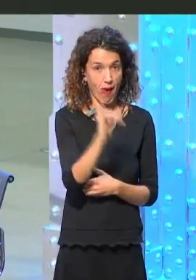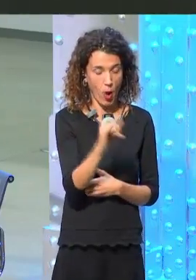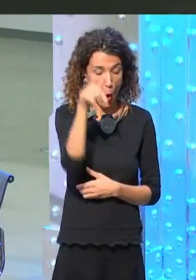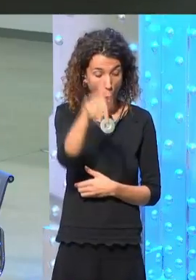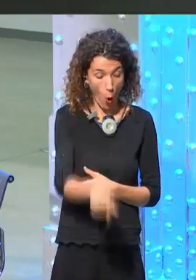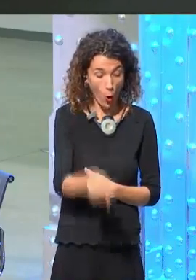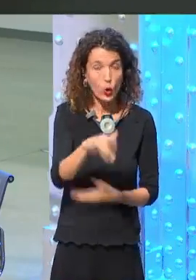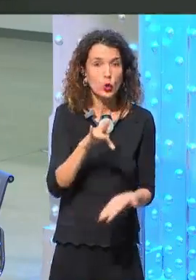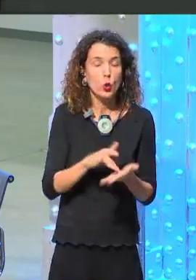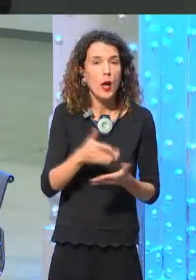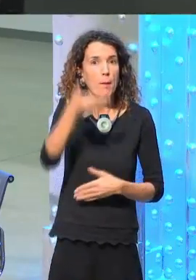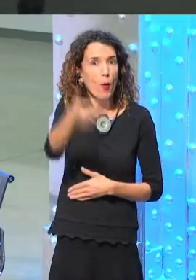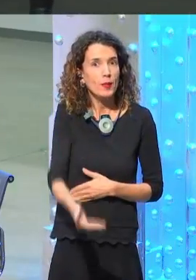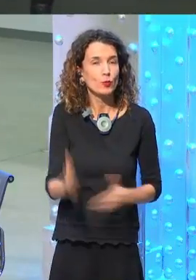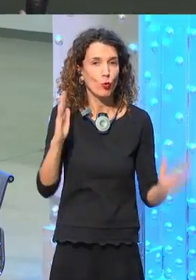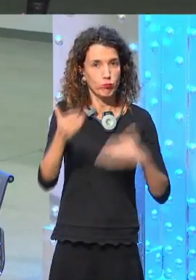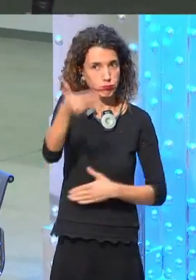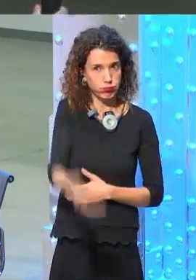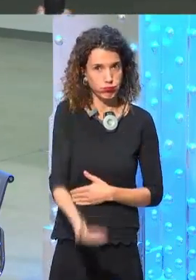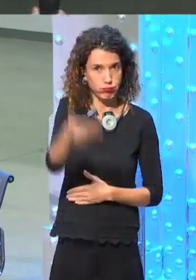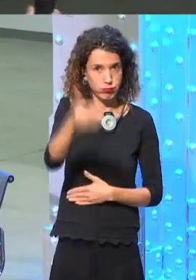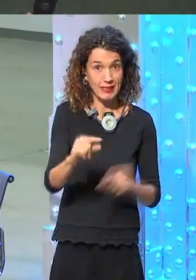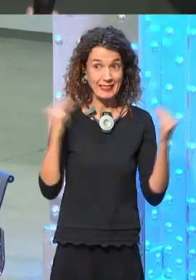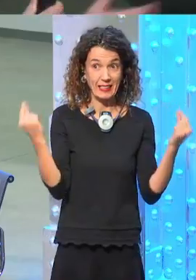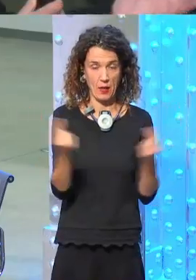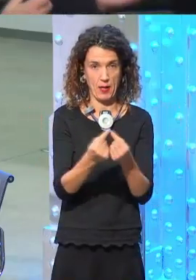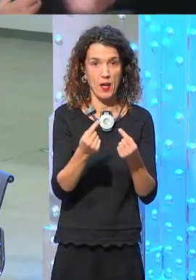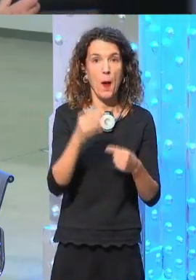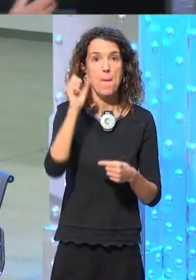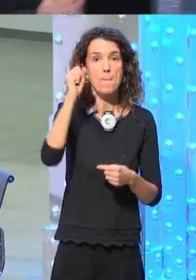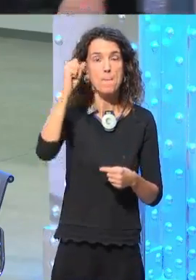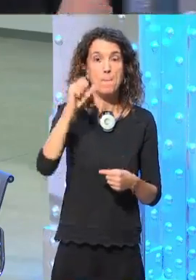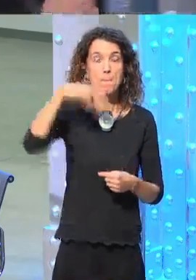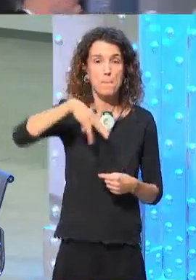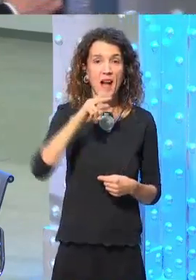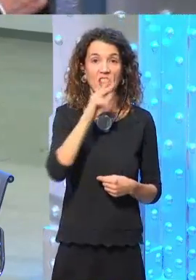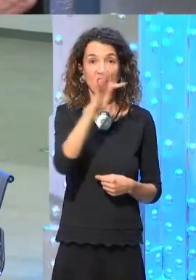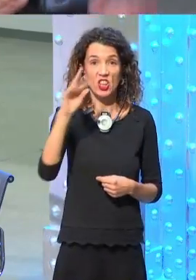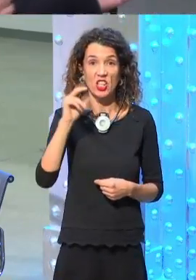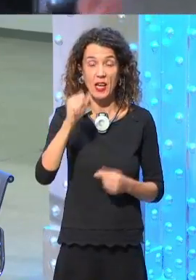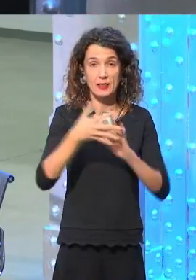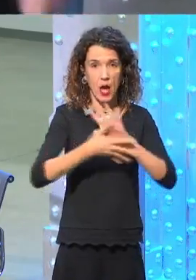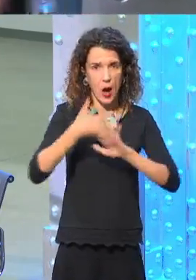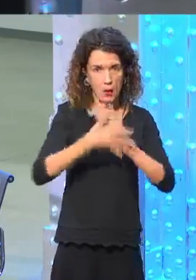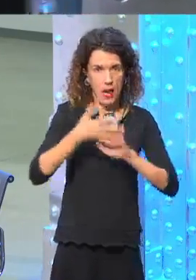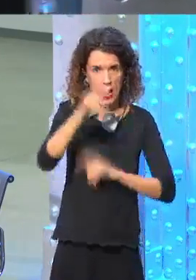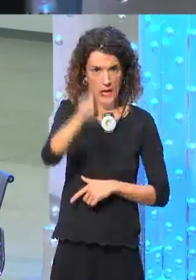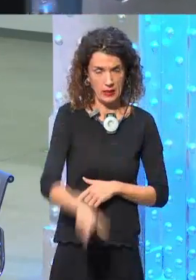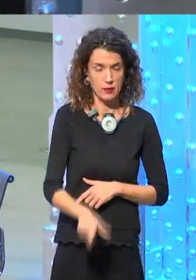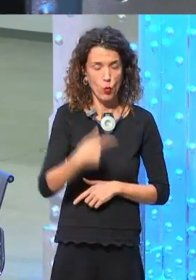es un momento clave, ¿verdad?, en este seminario, porque tenemos a Matthias Kohler aquí, que nos va a hablar. Lo conocemos bien, lo